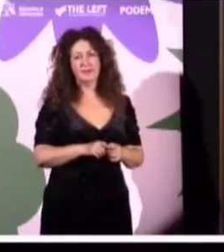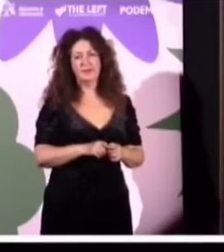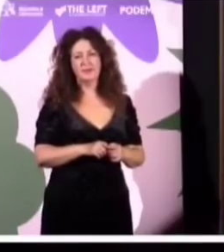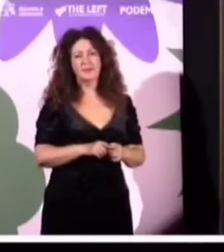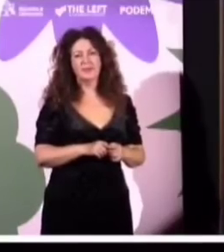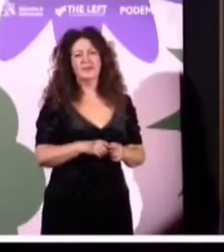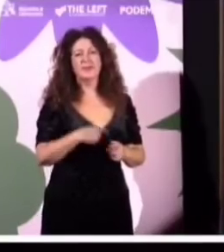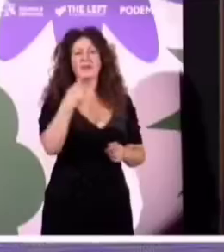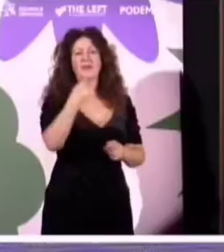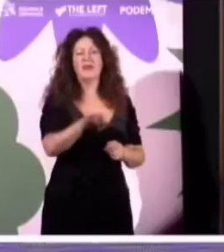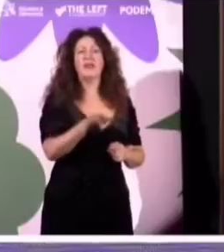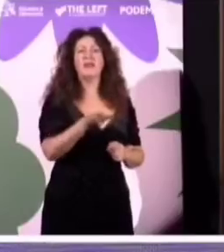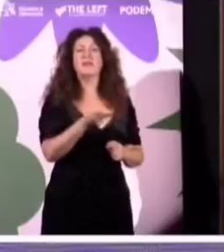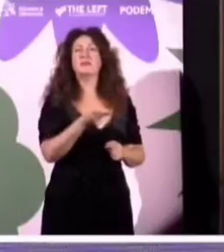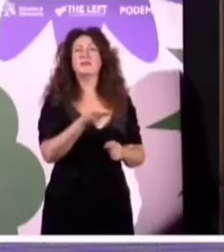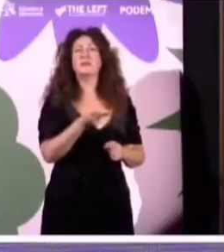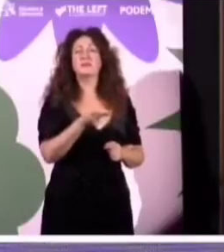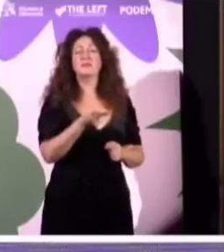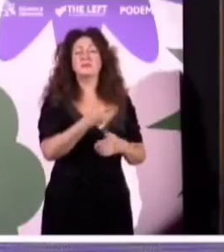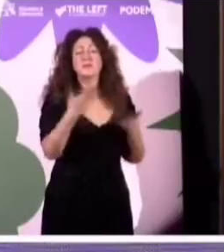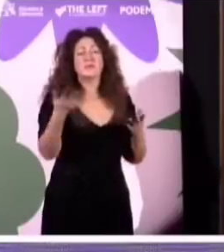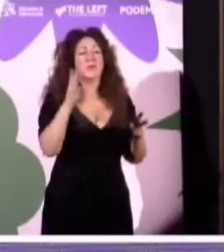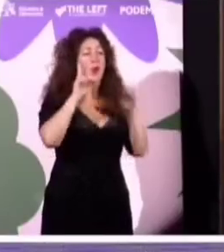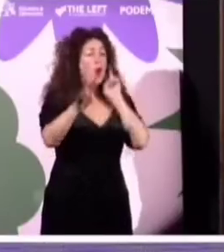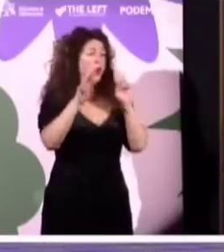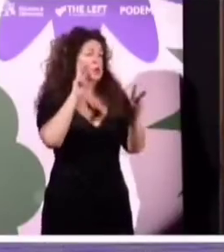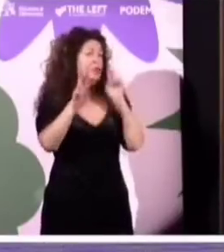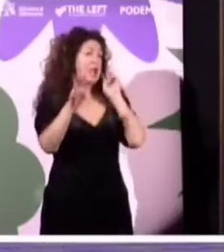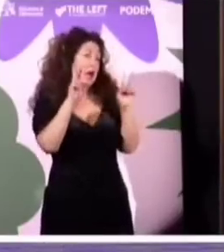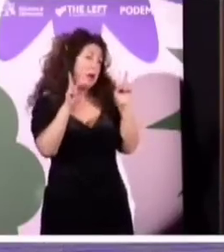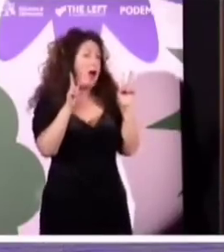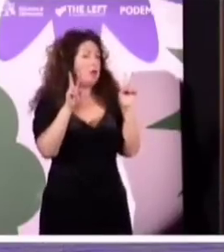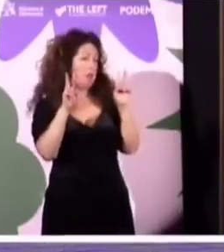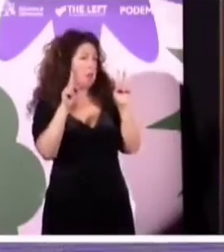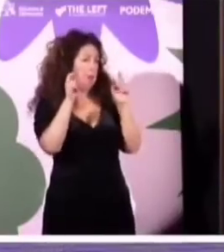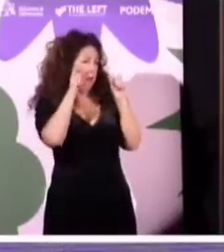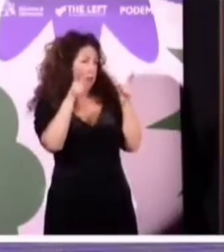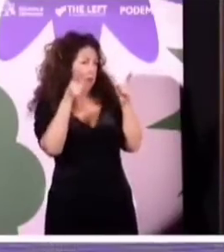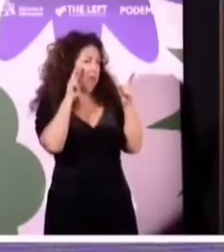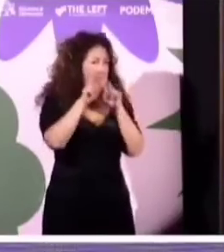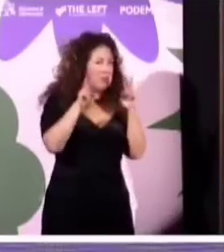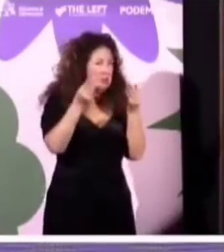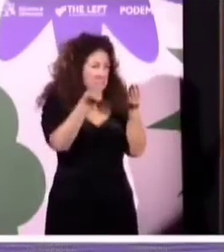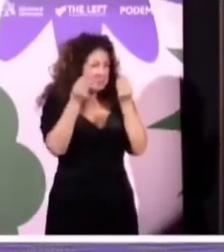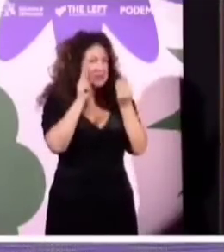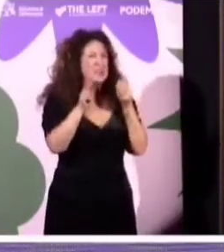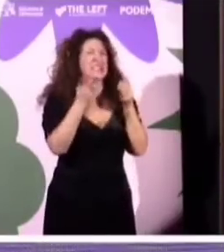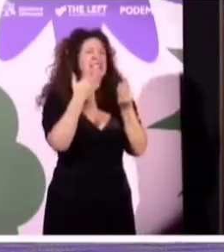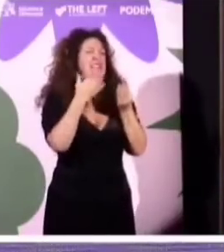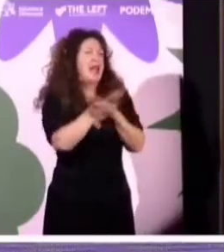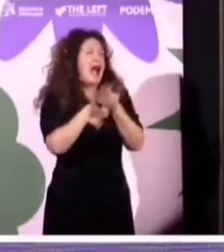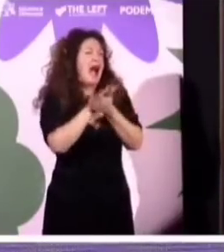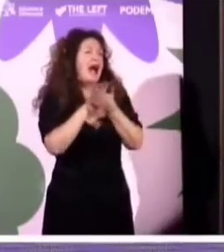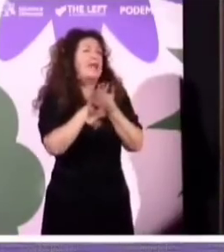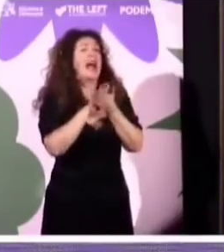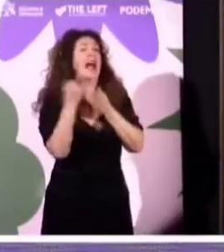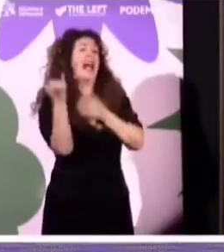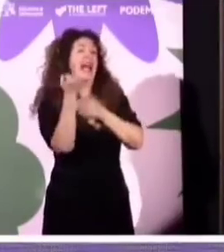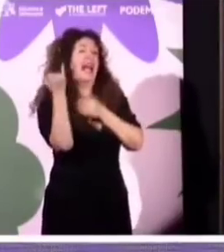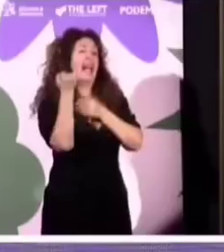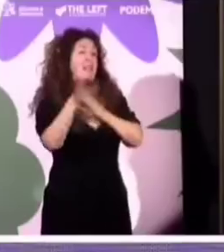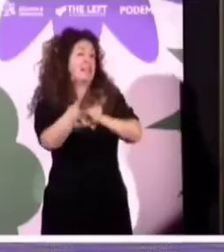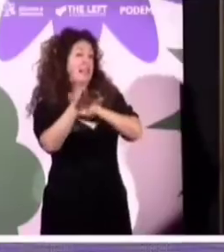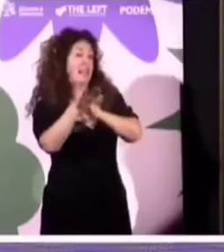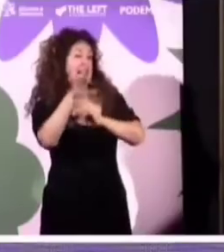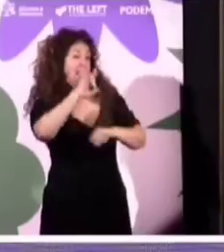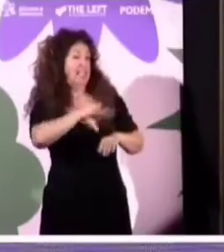Decía que cualquier observador mínimamente perspicaz sabe que si tiene que hablar con los jefes de la derecha en Chile, no tiene que